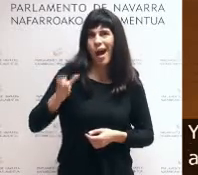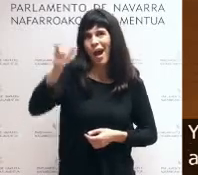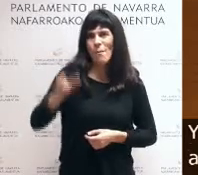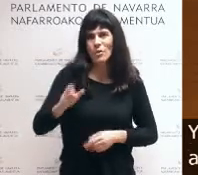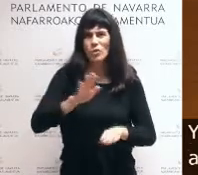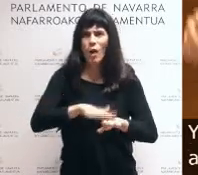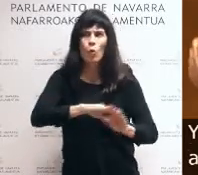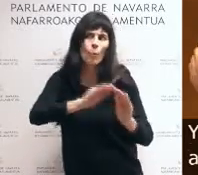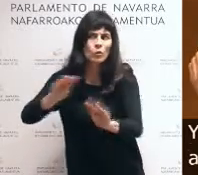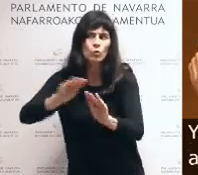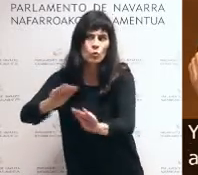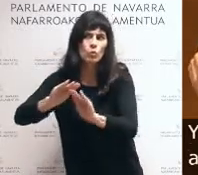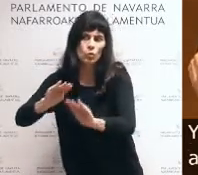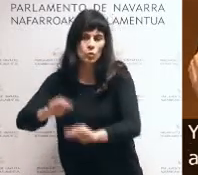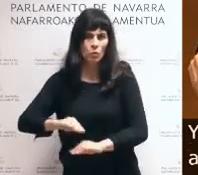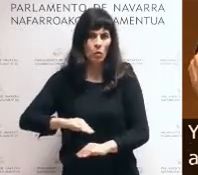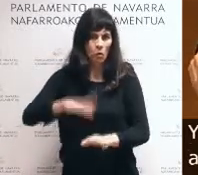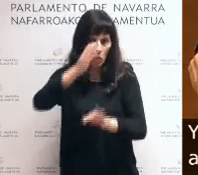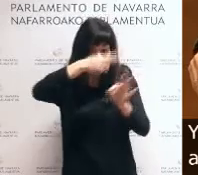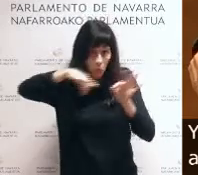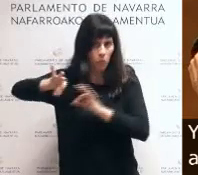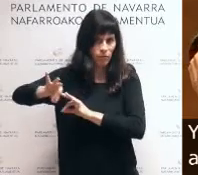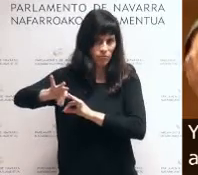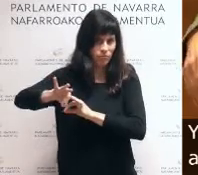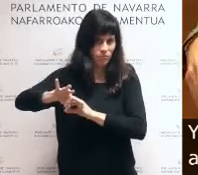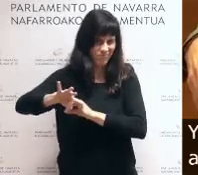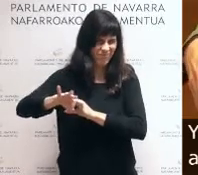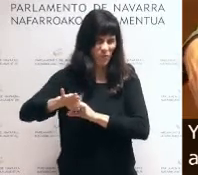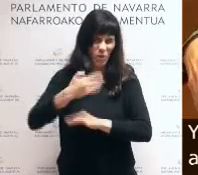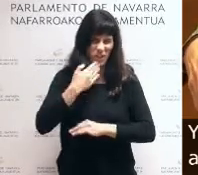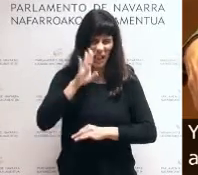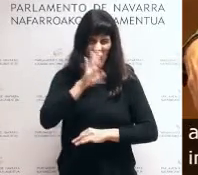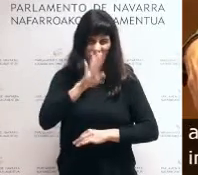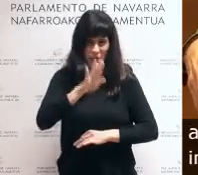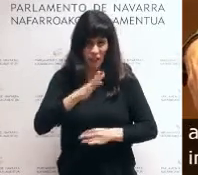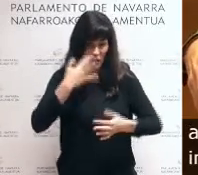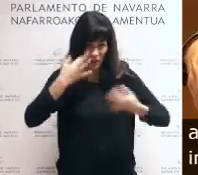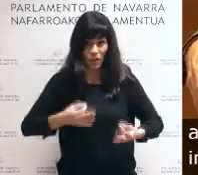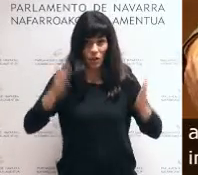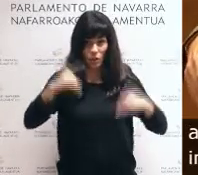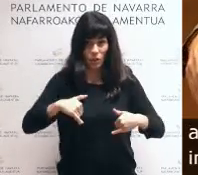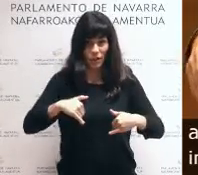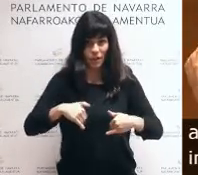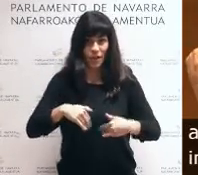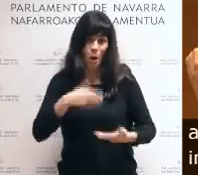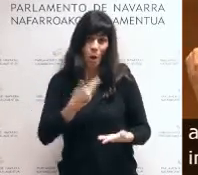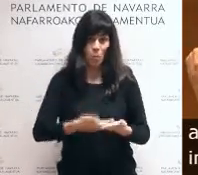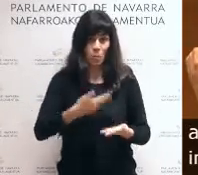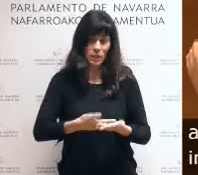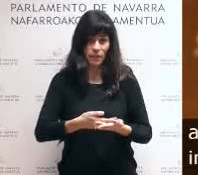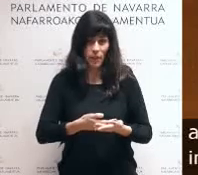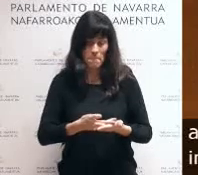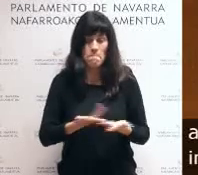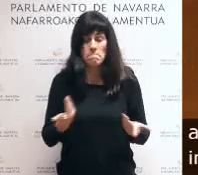imaginario. Crean una amenaza inexistente para justificar unas decisiones que son injustas. Así, dicen